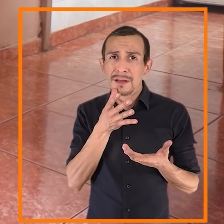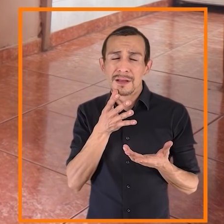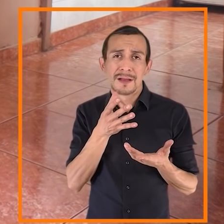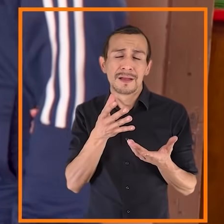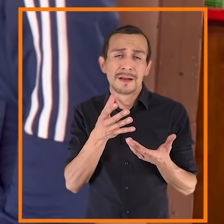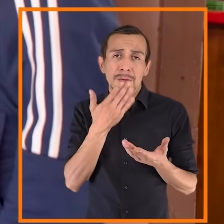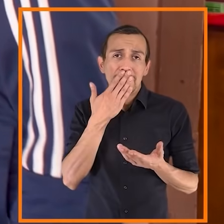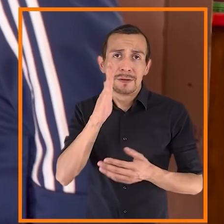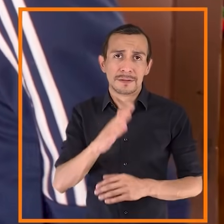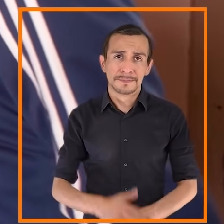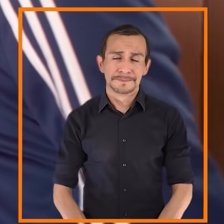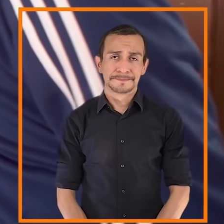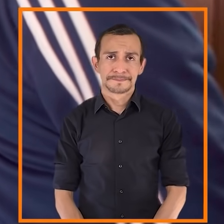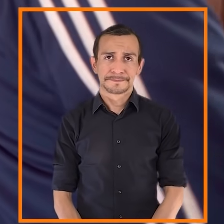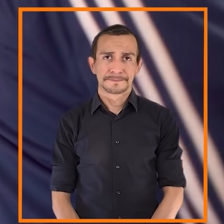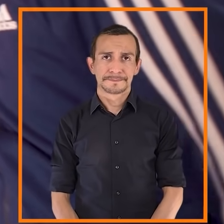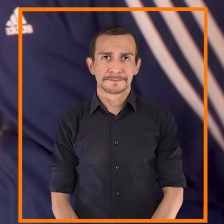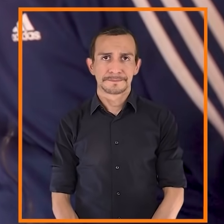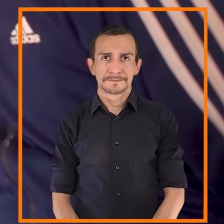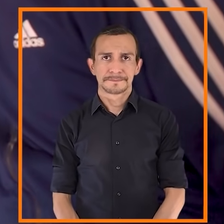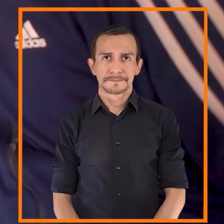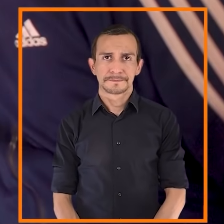un pilar enorme.